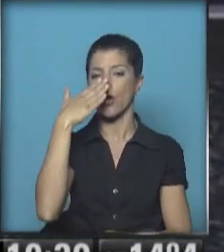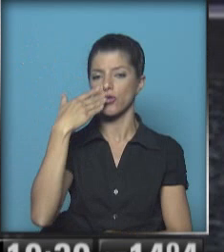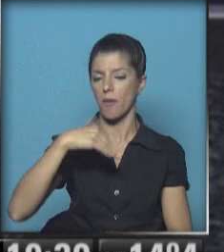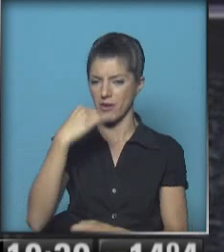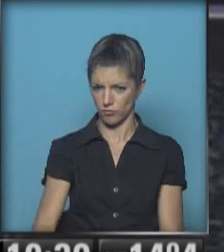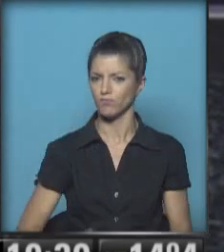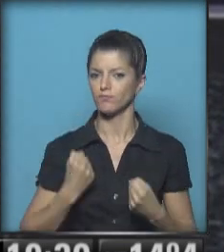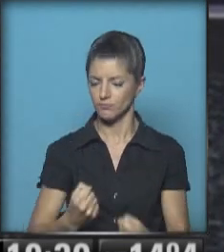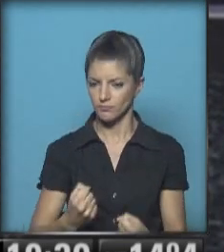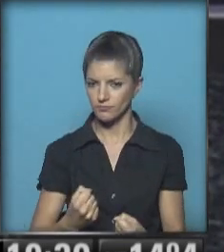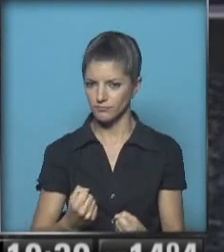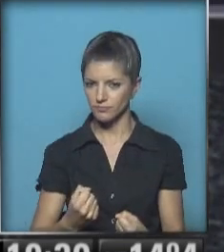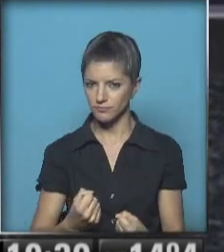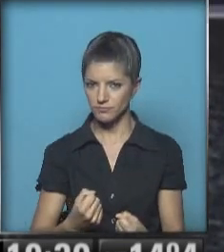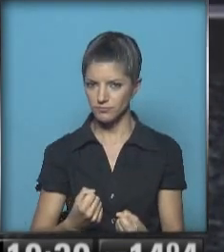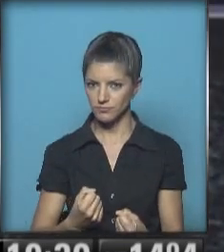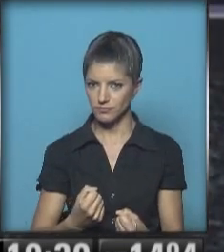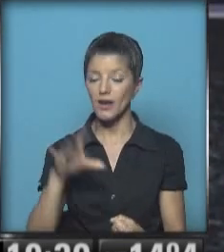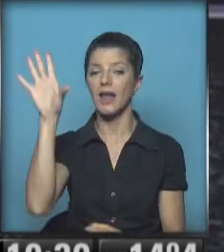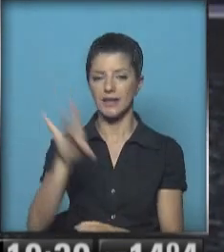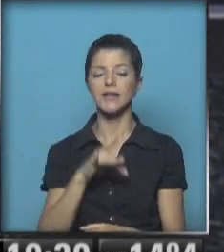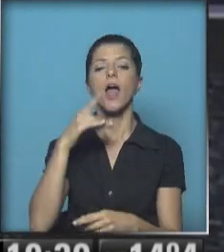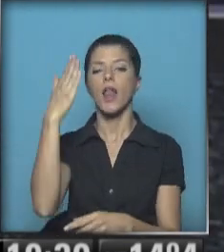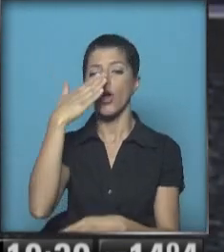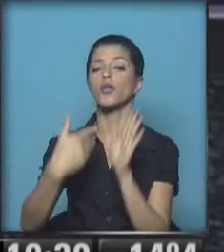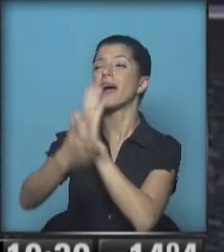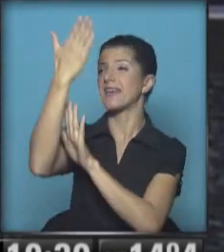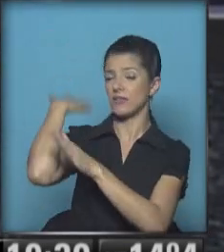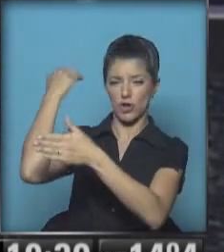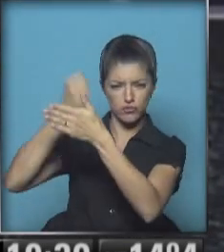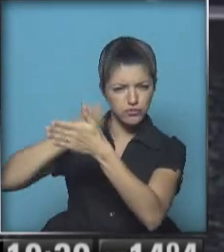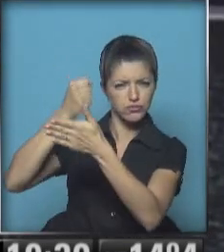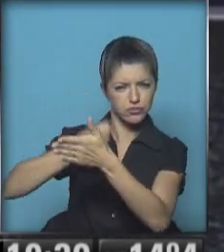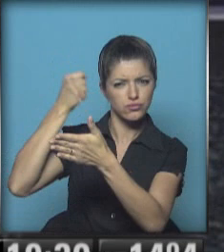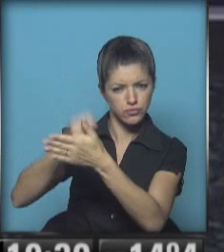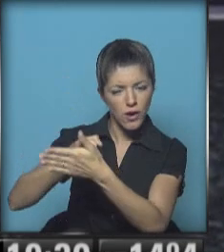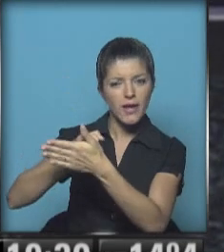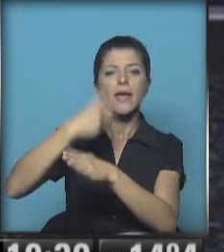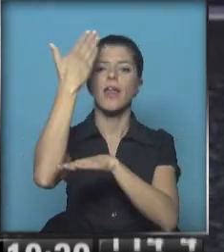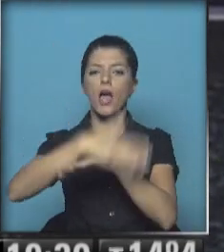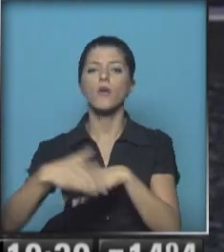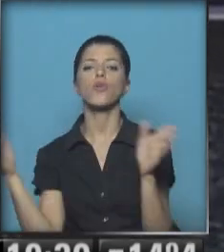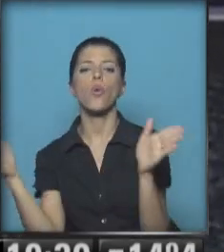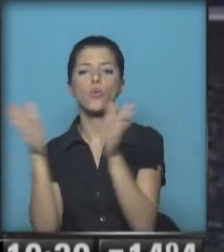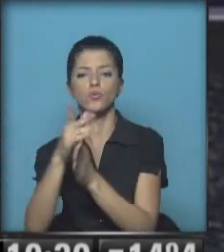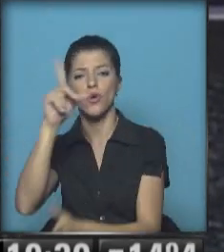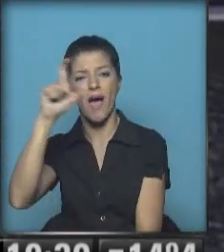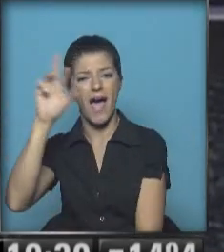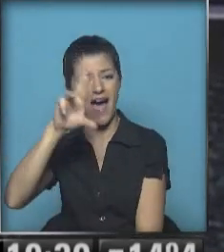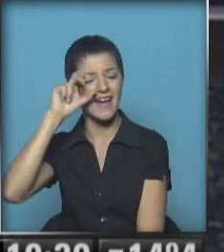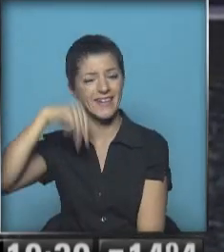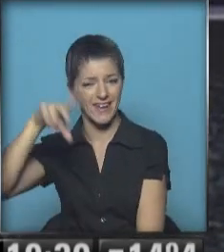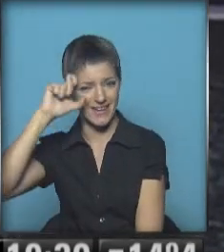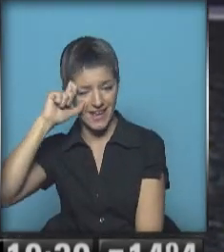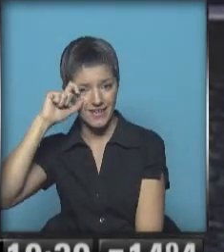pujante, elegir la Córdoba que luchó en el Cordobazo, la que acompañaba por las calles a René Salamanca, que andaba